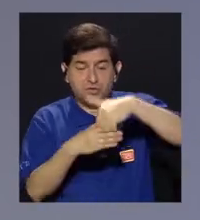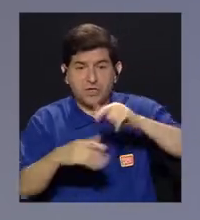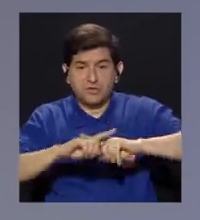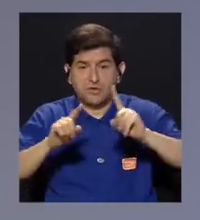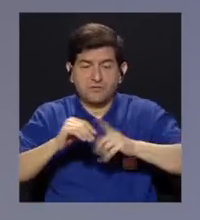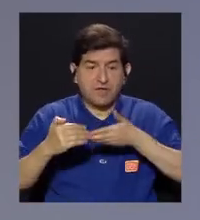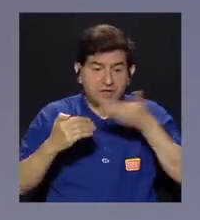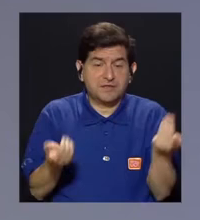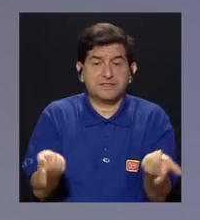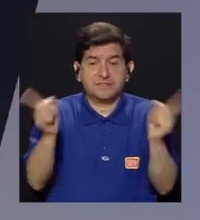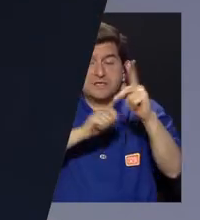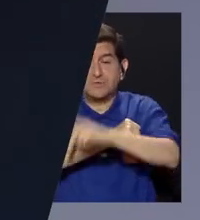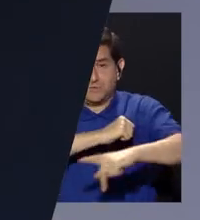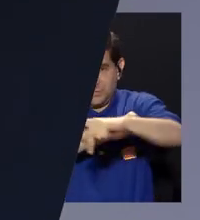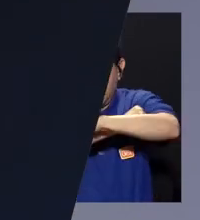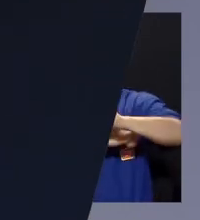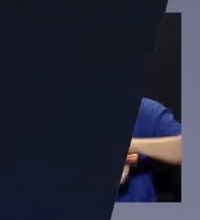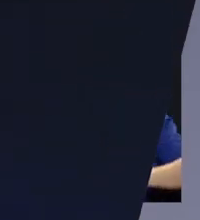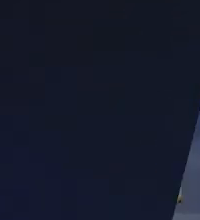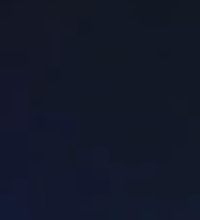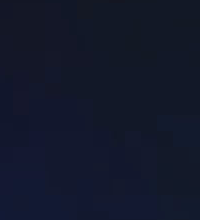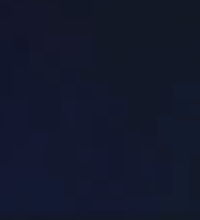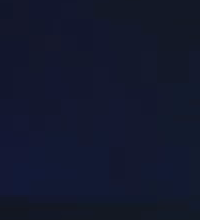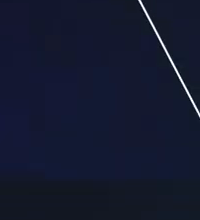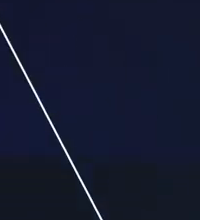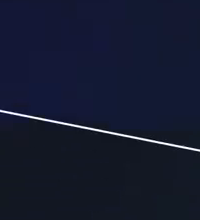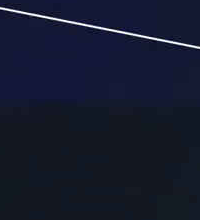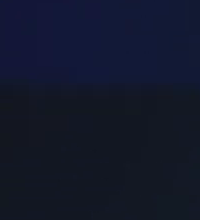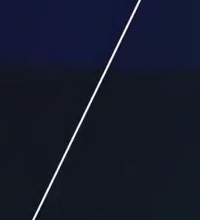serie de cosas que se dan en nuestro país